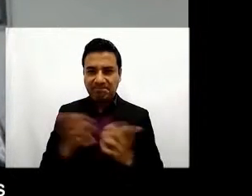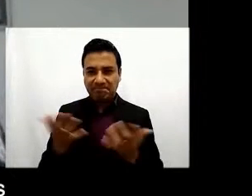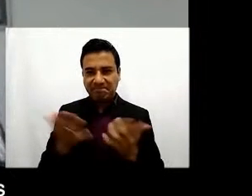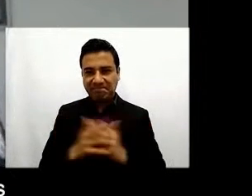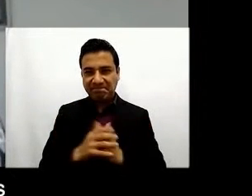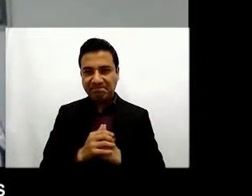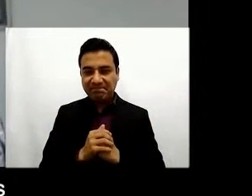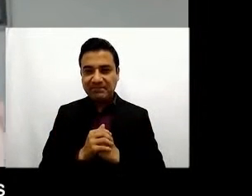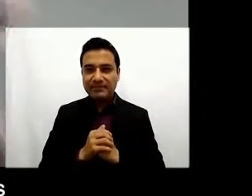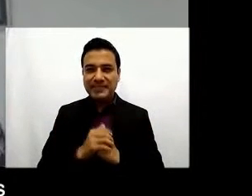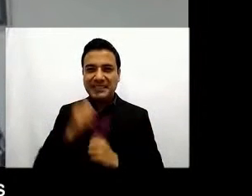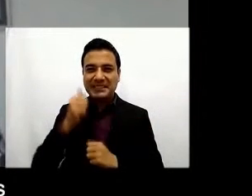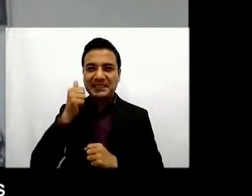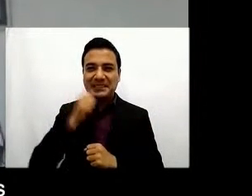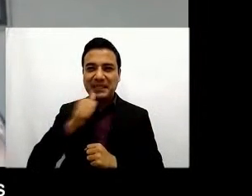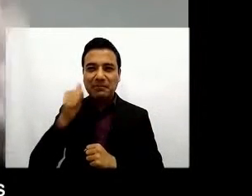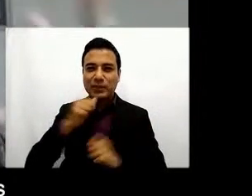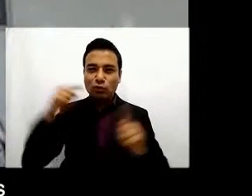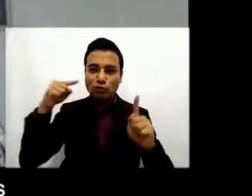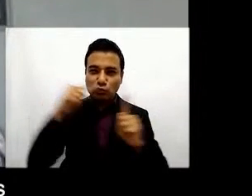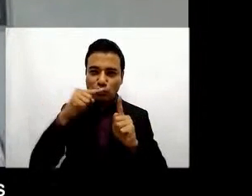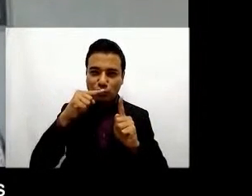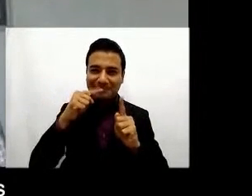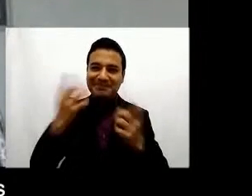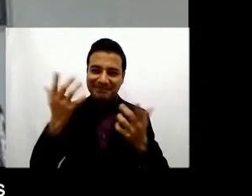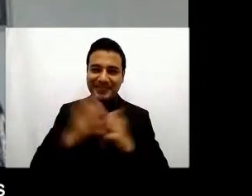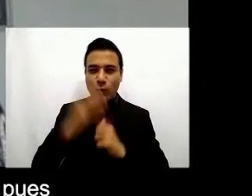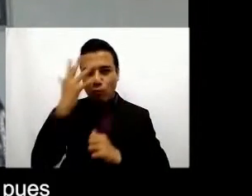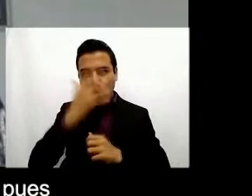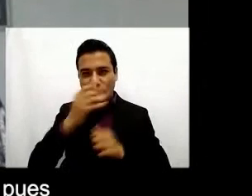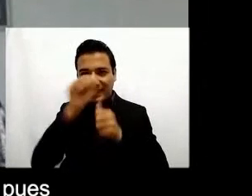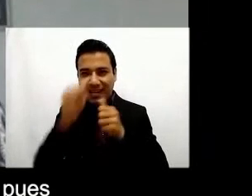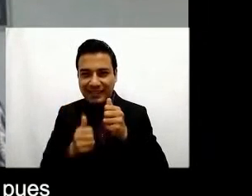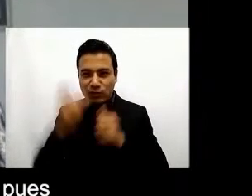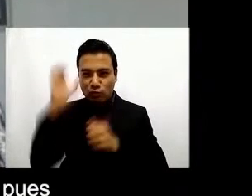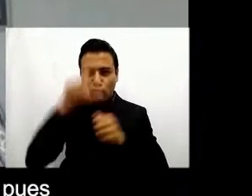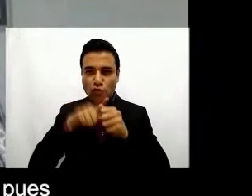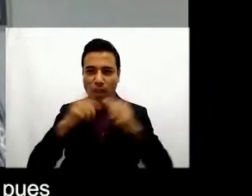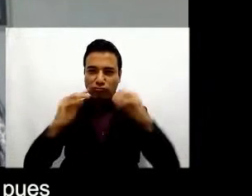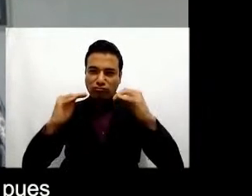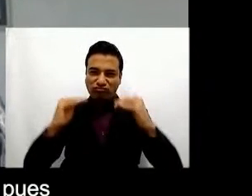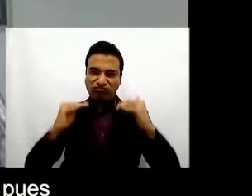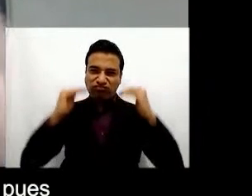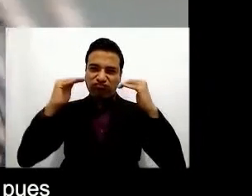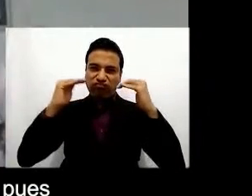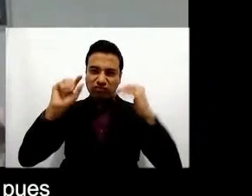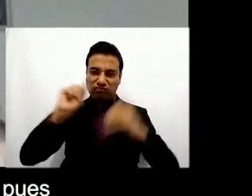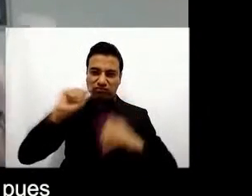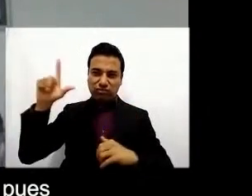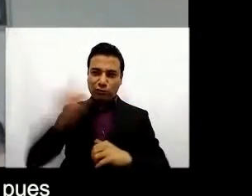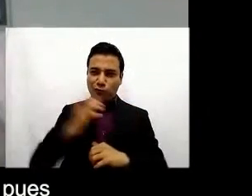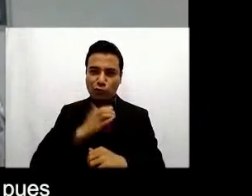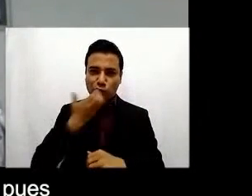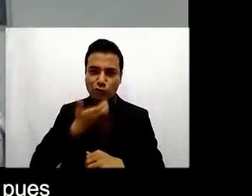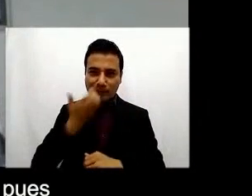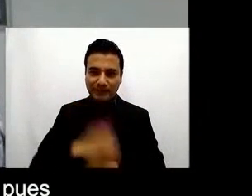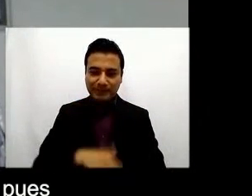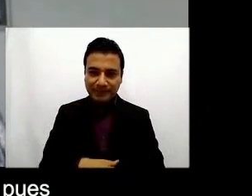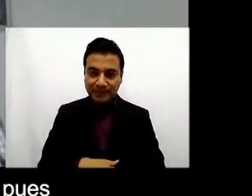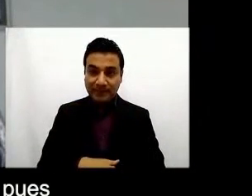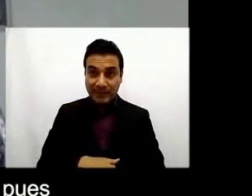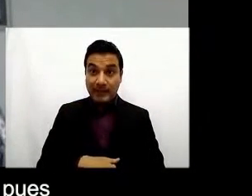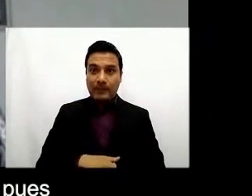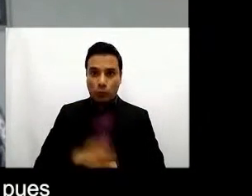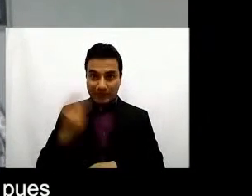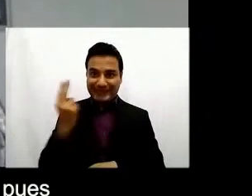tal cual en las bellas artes, como en esta alta cultura que se ha definido, y los intentos por